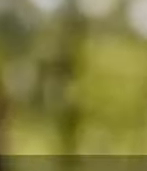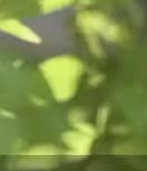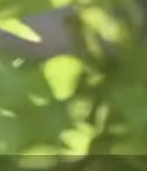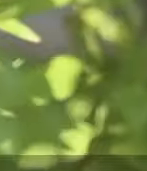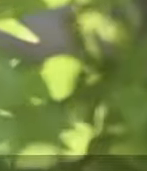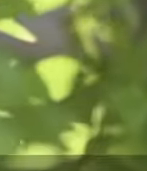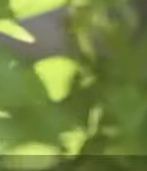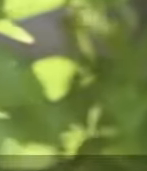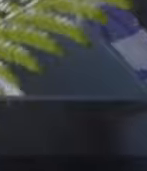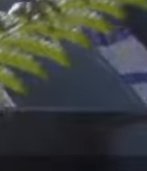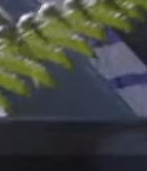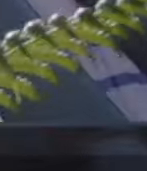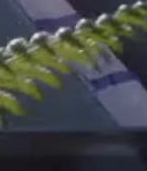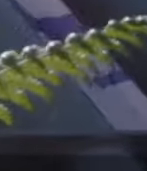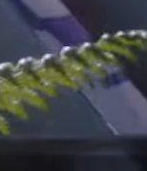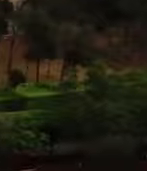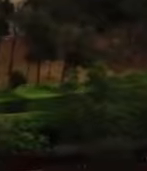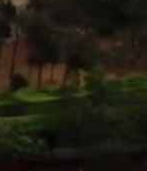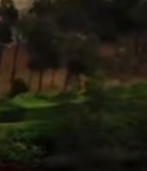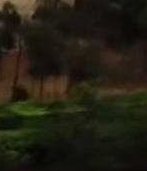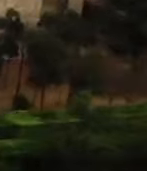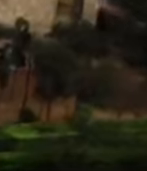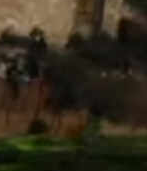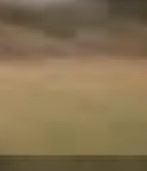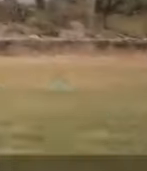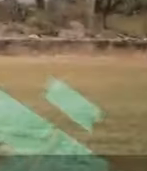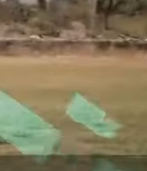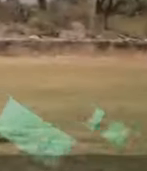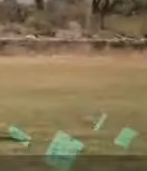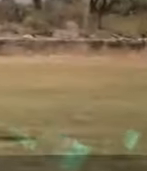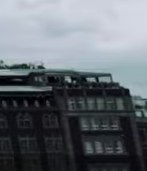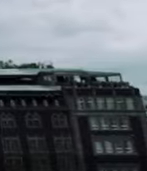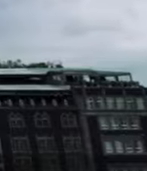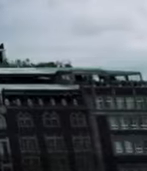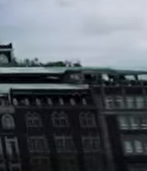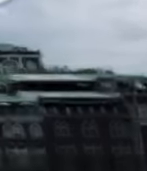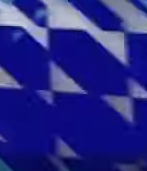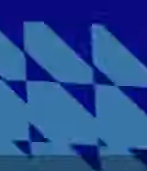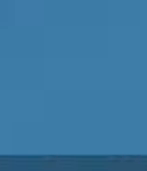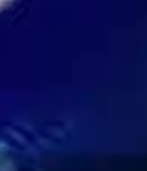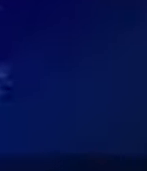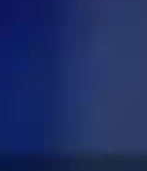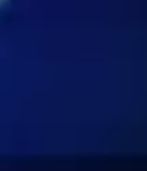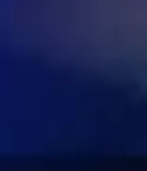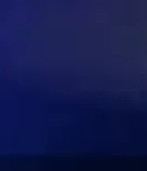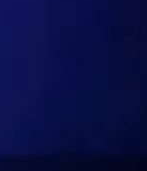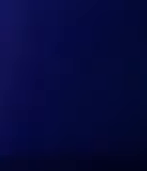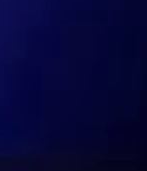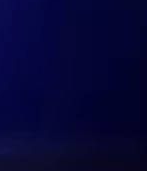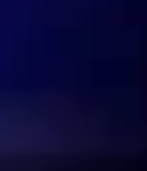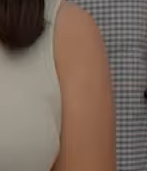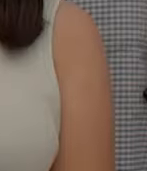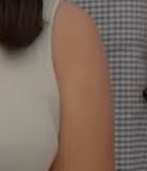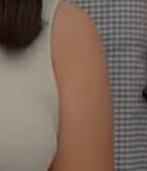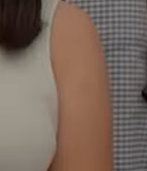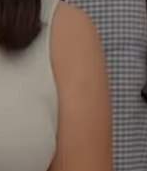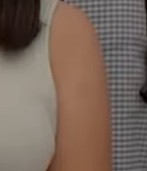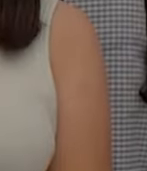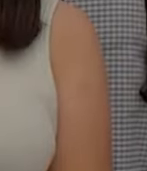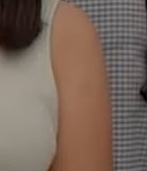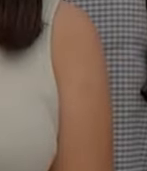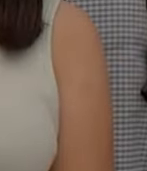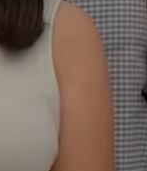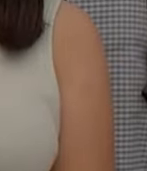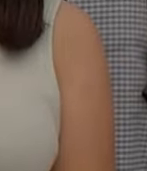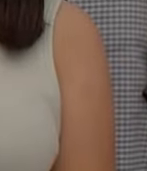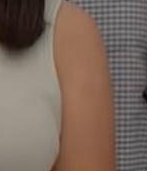es estar del lado correcto de la historia. Con un Congreso de Acción Positiva para México. El cambio positivo. PAN. Este 2 de